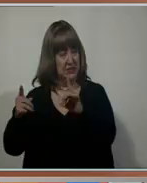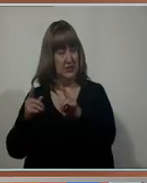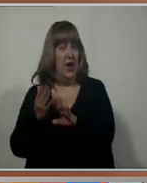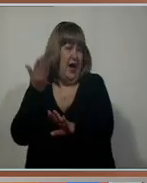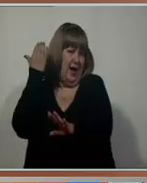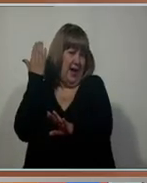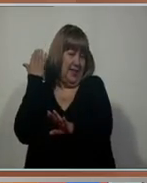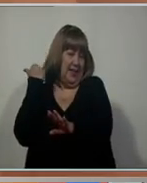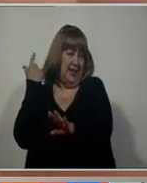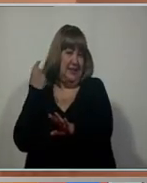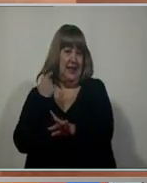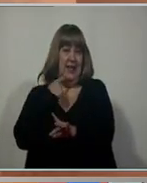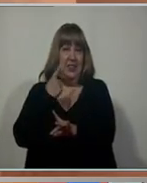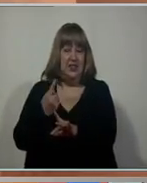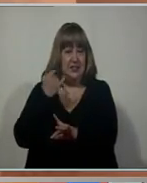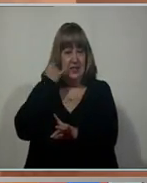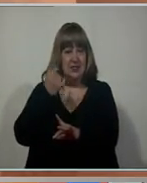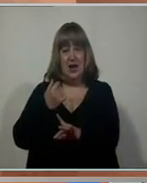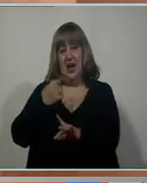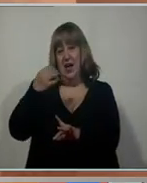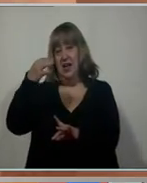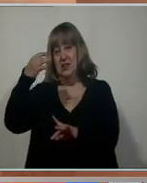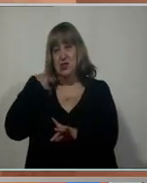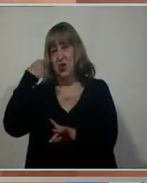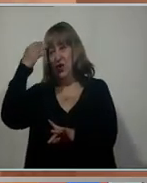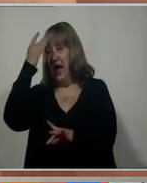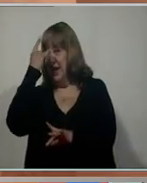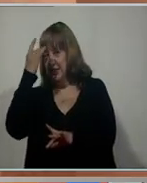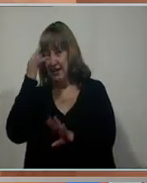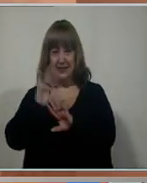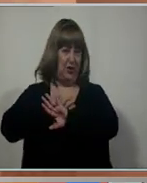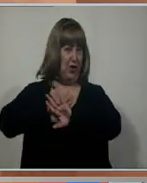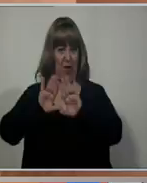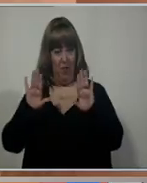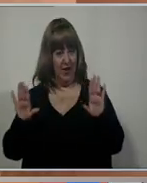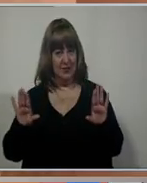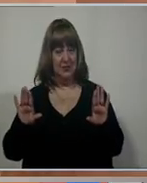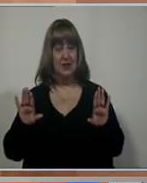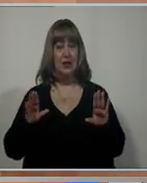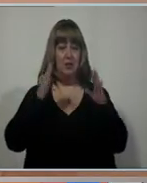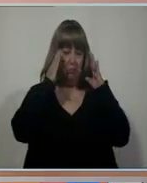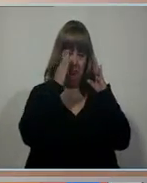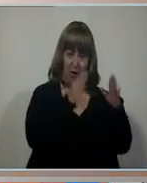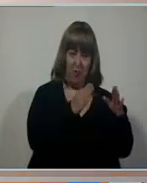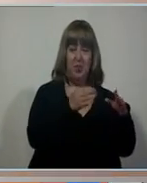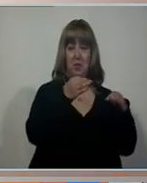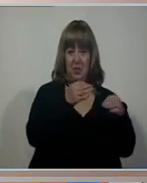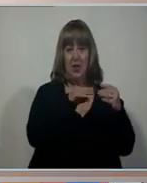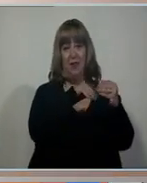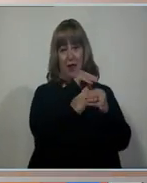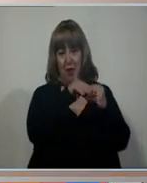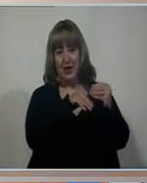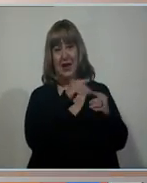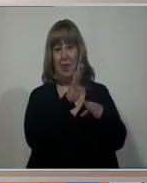y ella había decidido dejar las tablas como se dice normalmente para dedicarse a esa relación que tenía con este